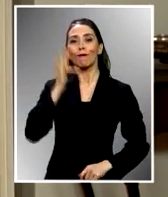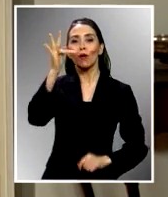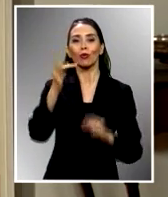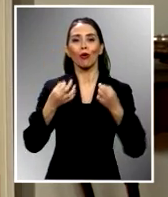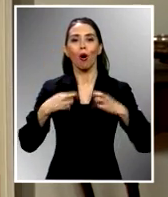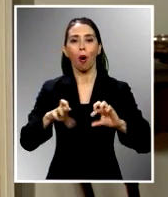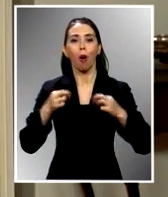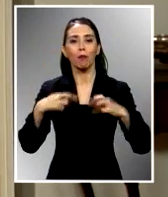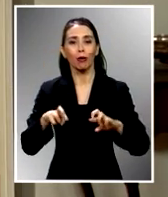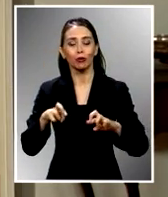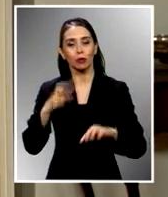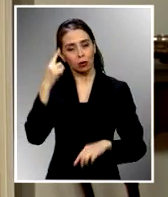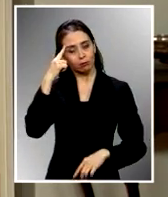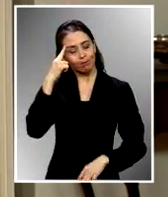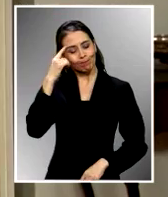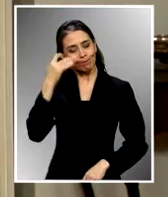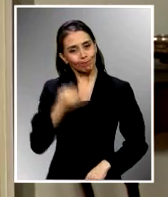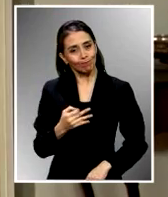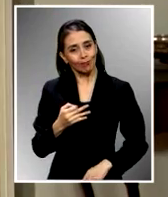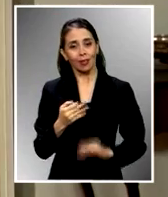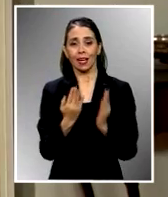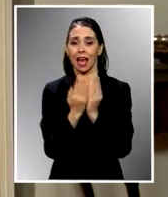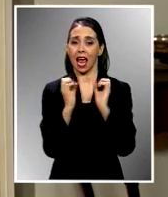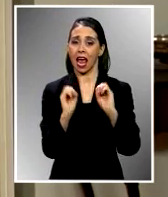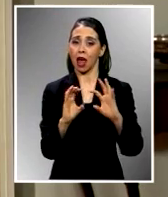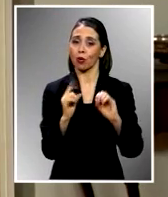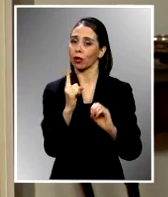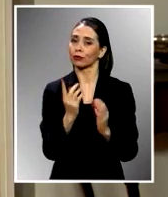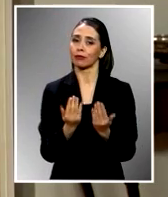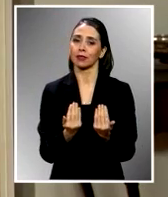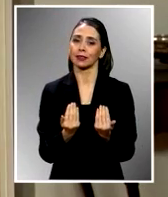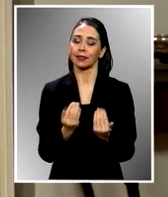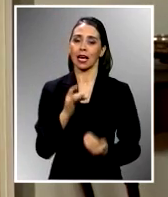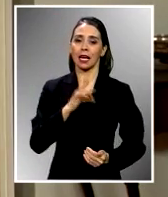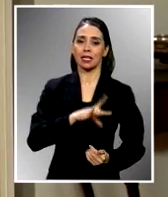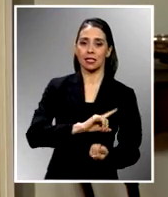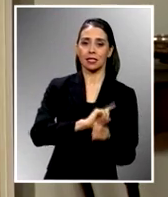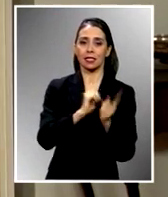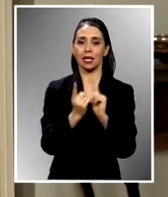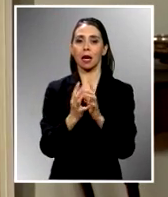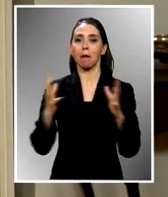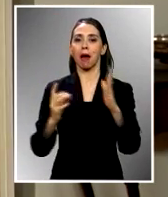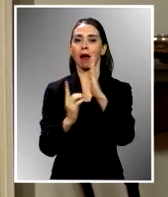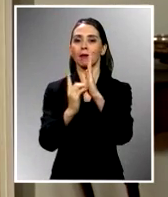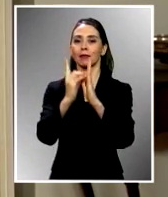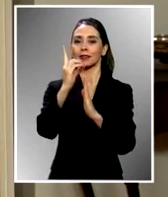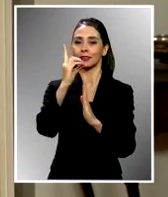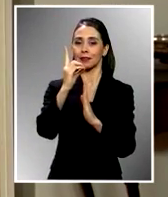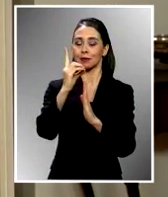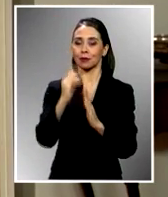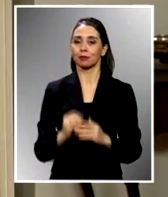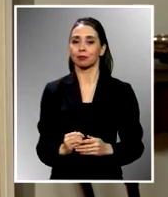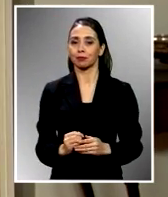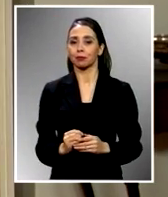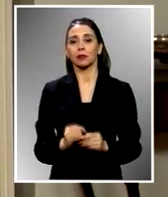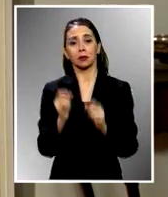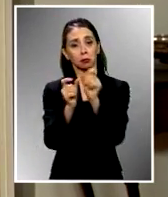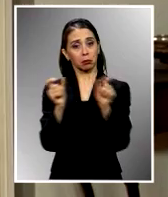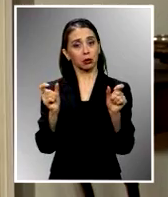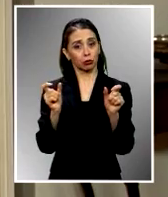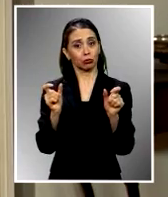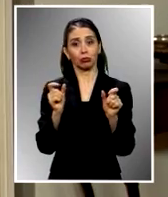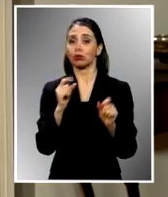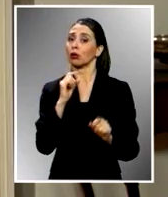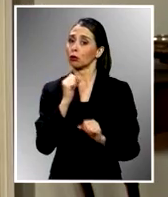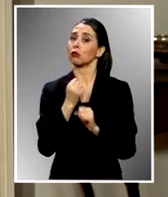esta también la certeza que la educación es indispensable para que chile pueda ser más desarrollado Nadie puede desconocer